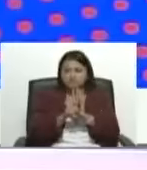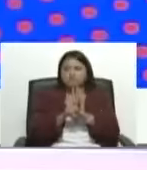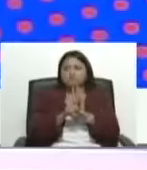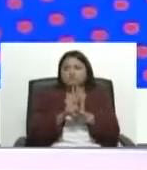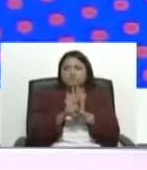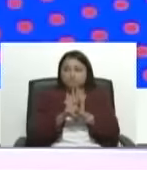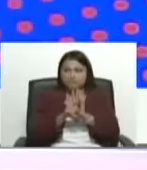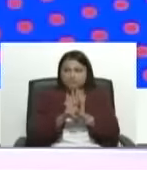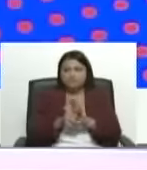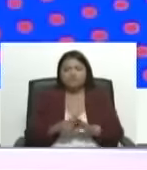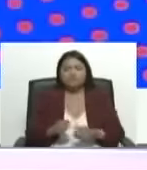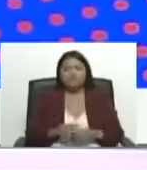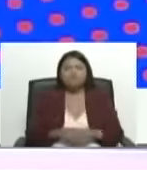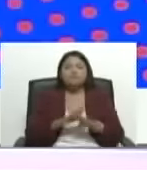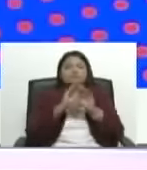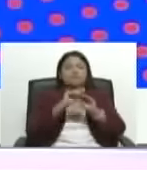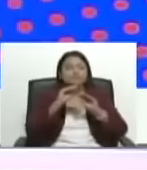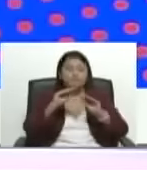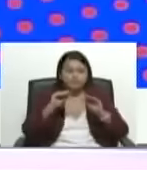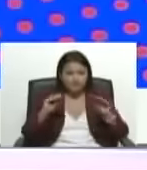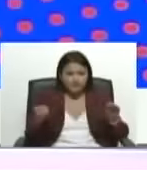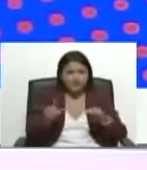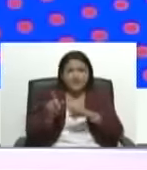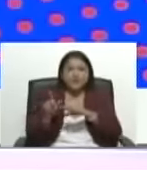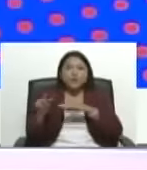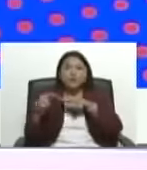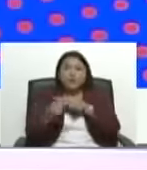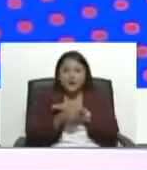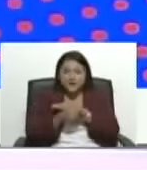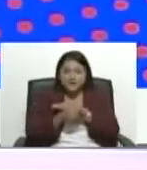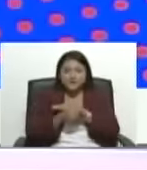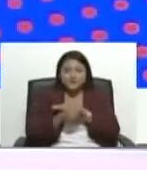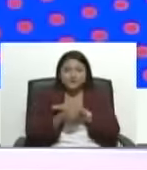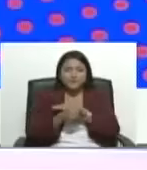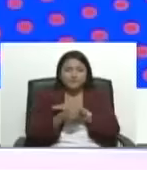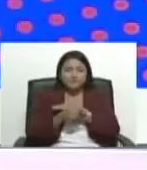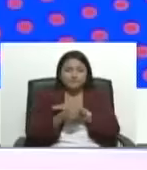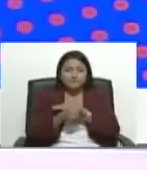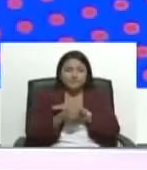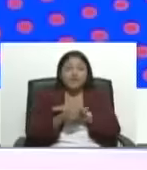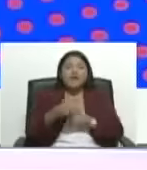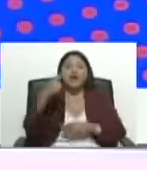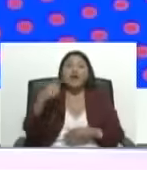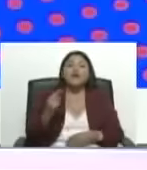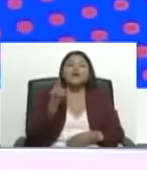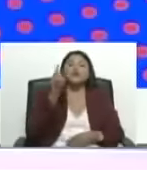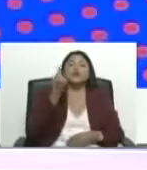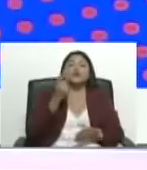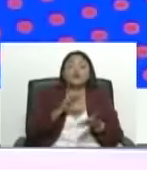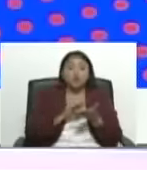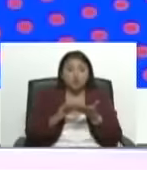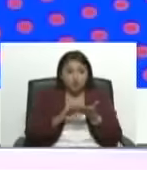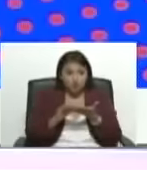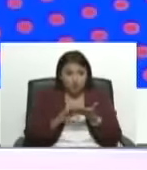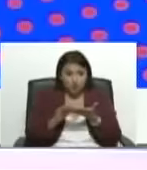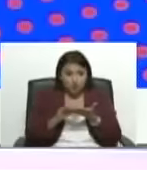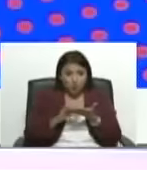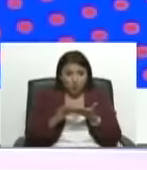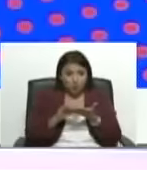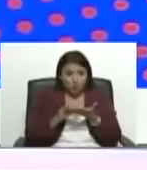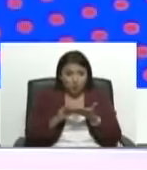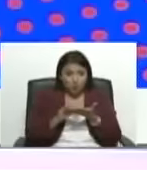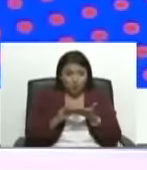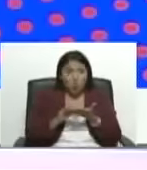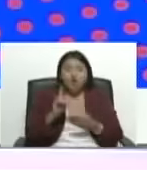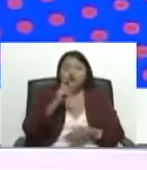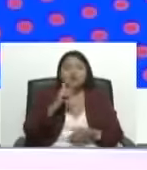Y le reiteramos a Guyana, solamente tiene una salida. No se deje